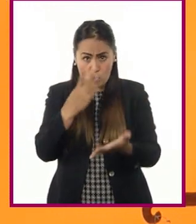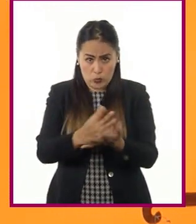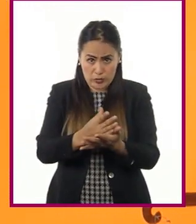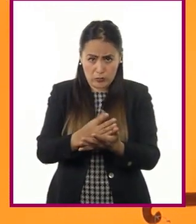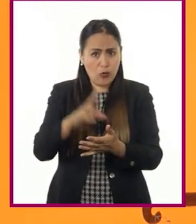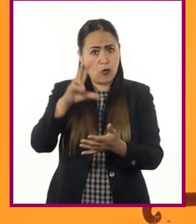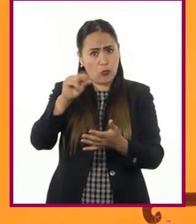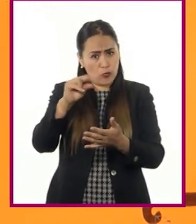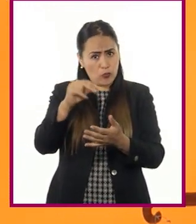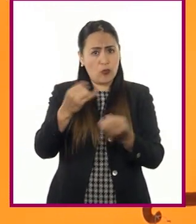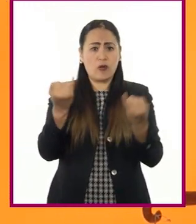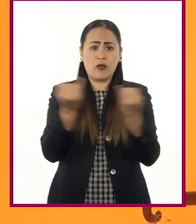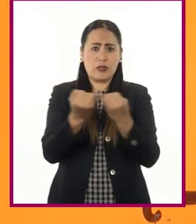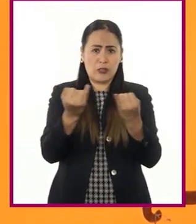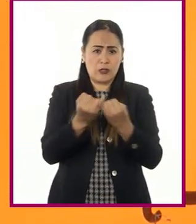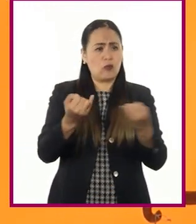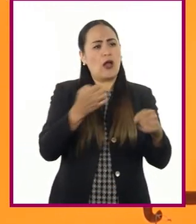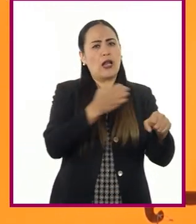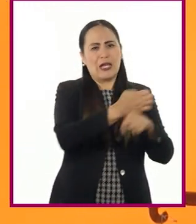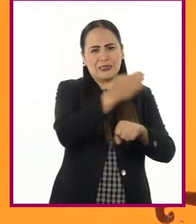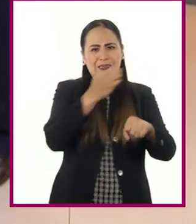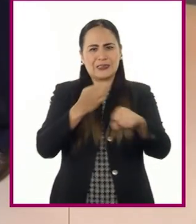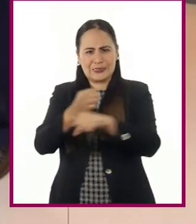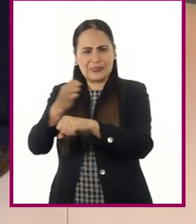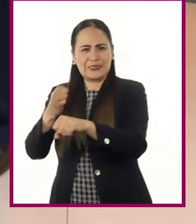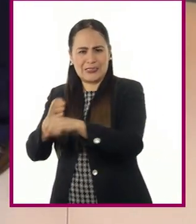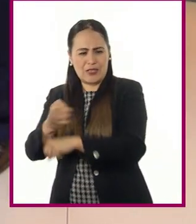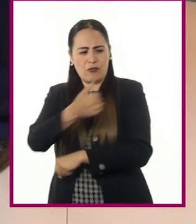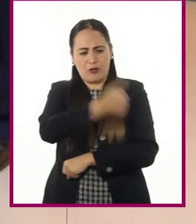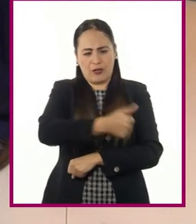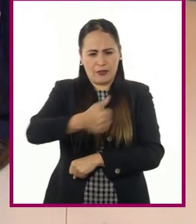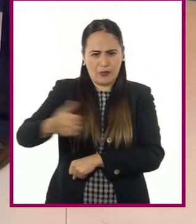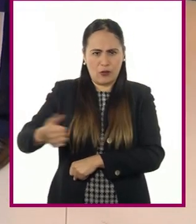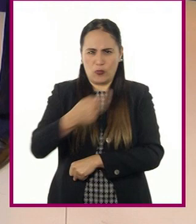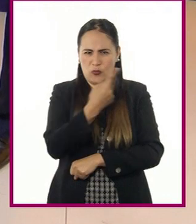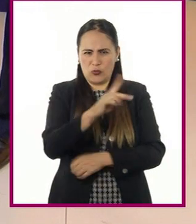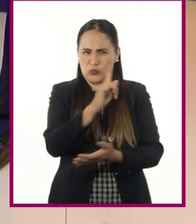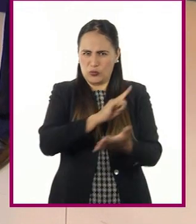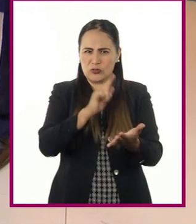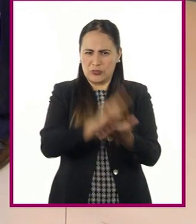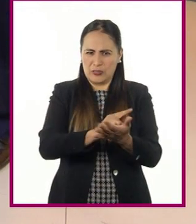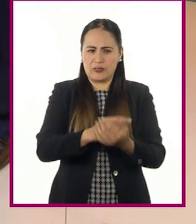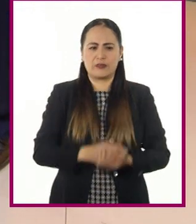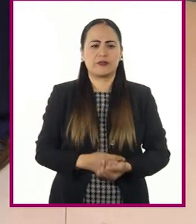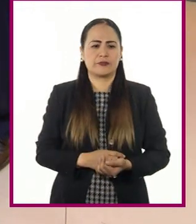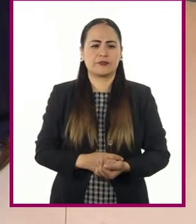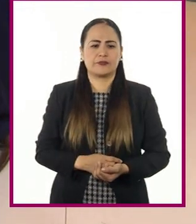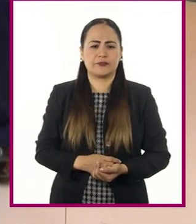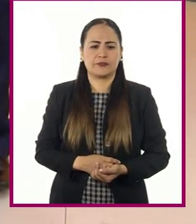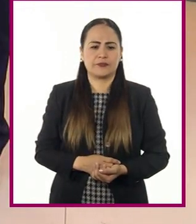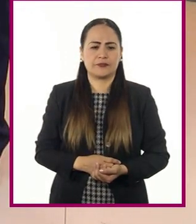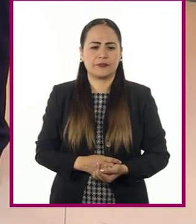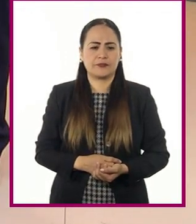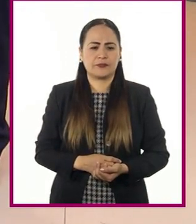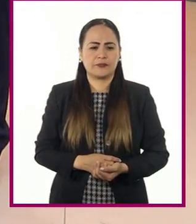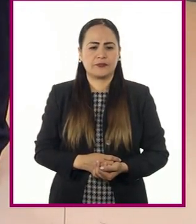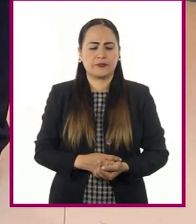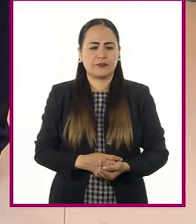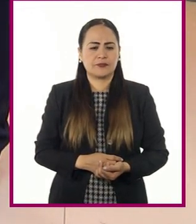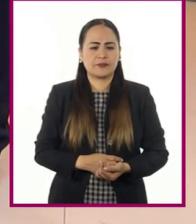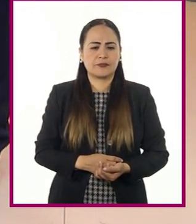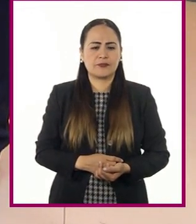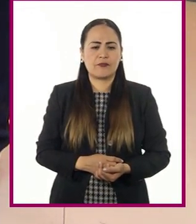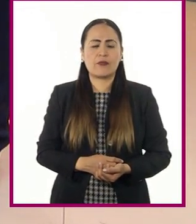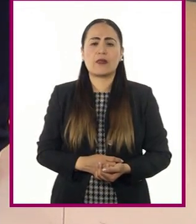congresos locales de cada estado. ¿Cómo podemos hacer uso de la libertad para que haya paz,